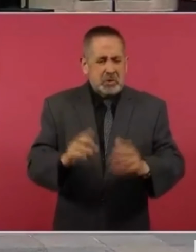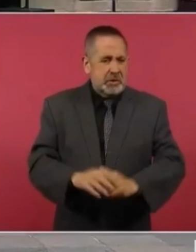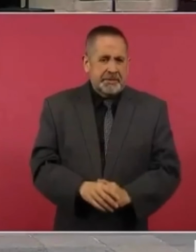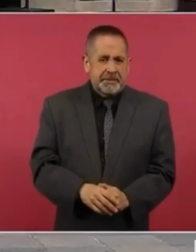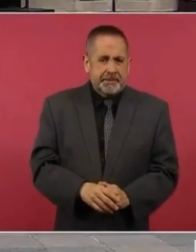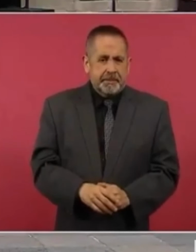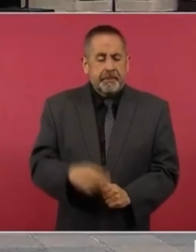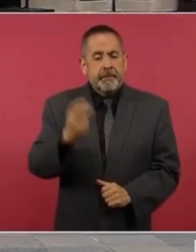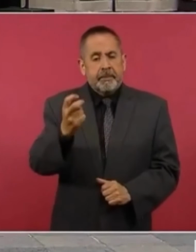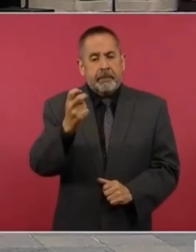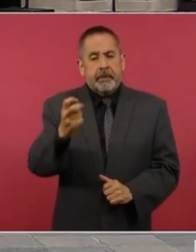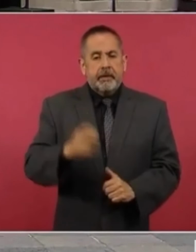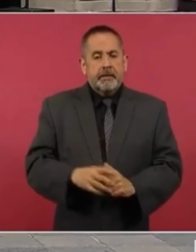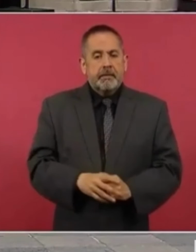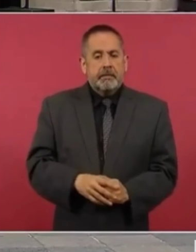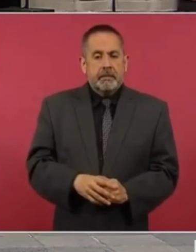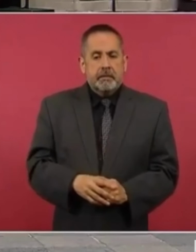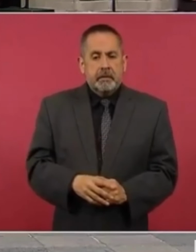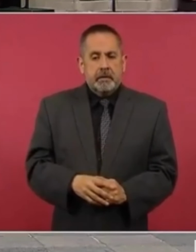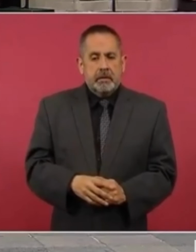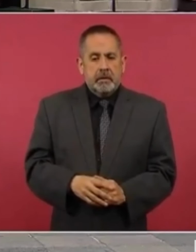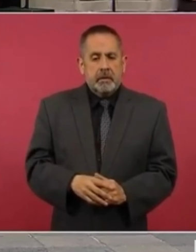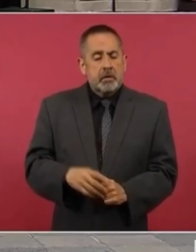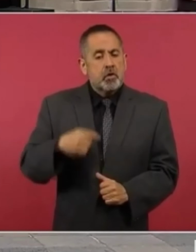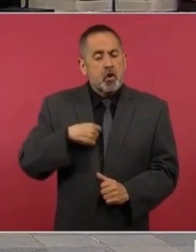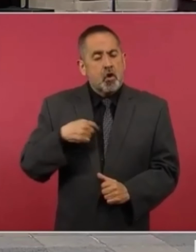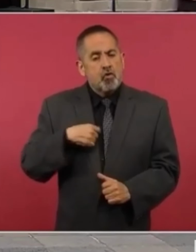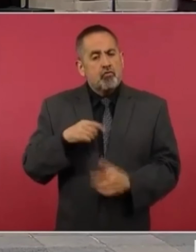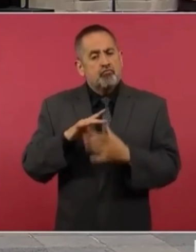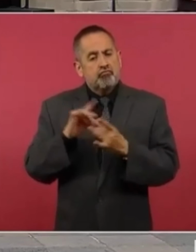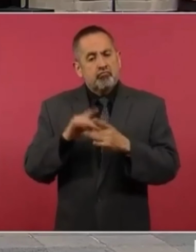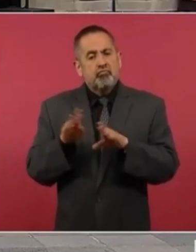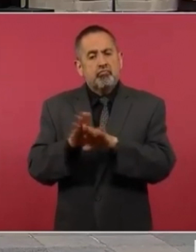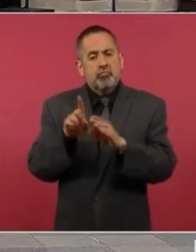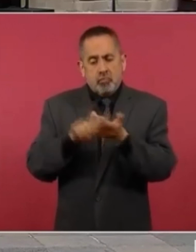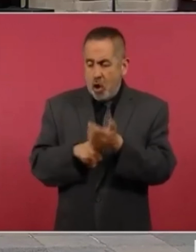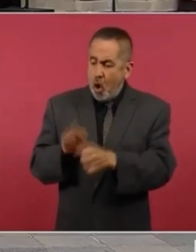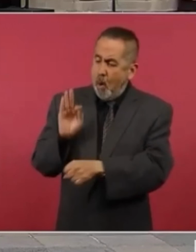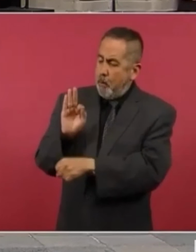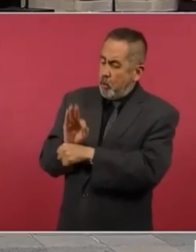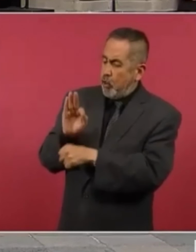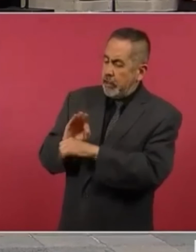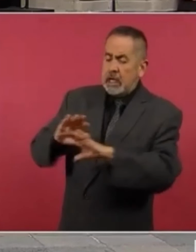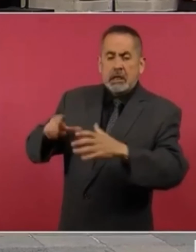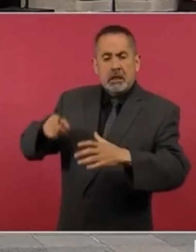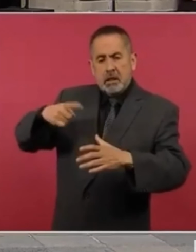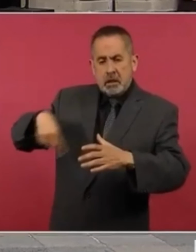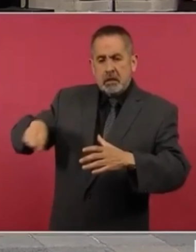Por eso hablo de la protección